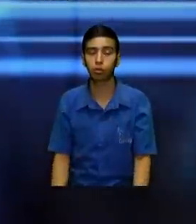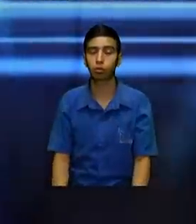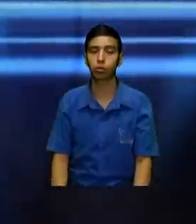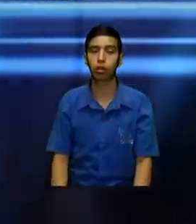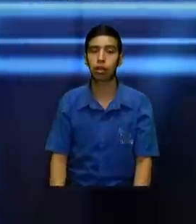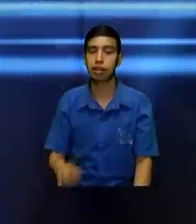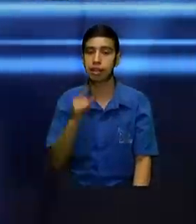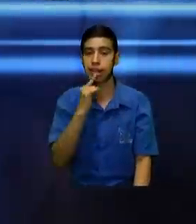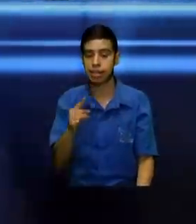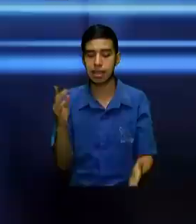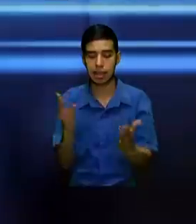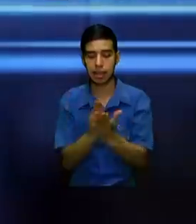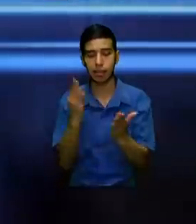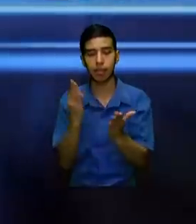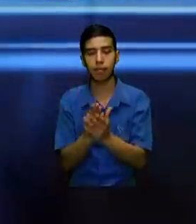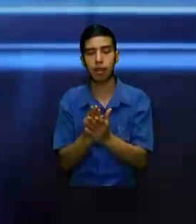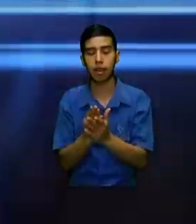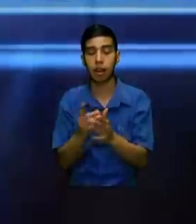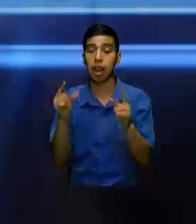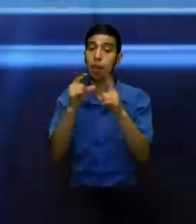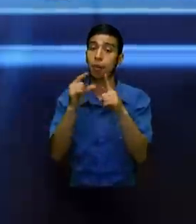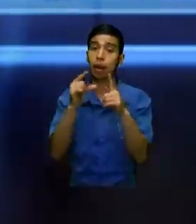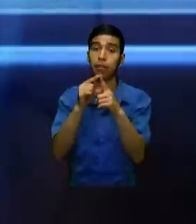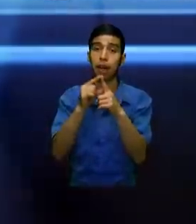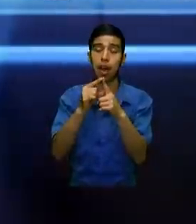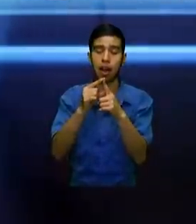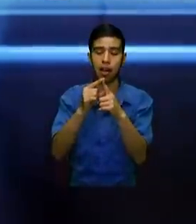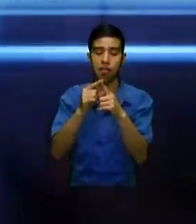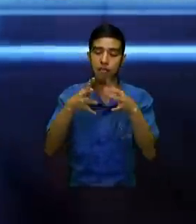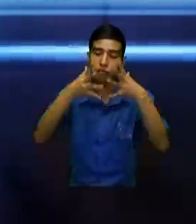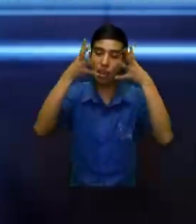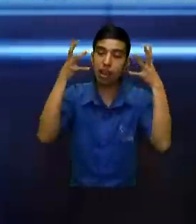Esa palabra fieras es una palabra que en griego se dice terión.